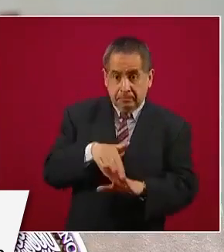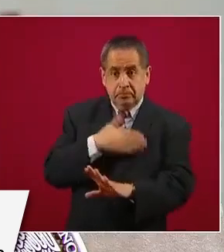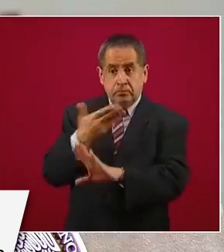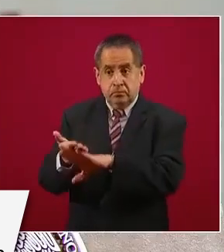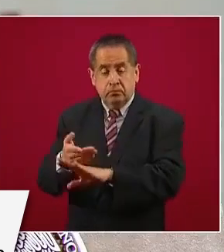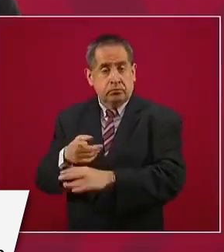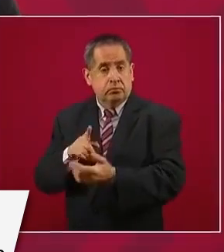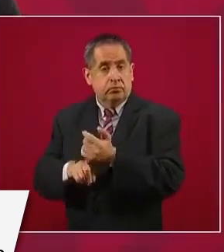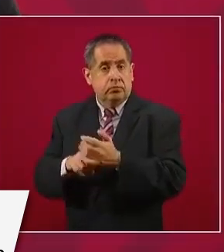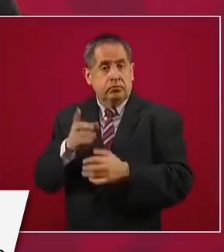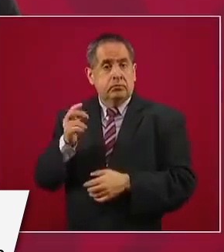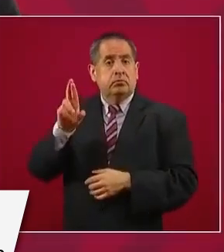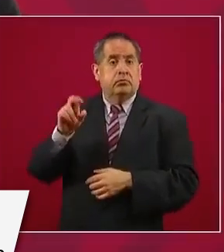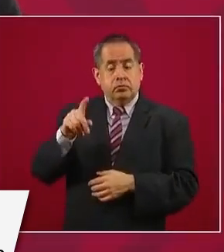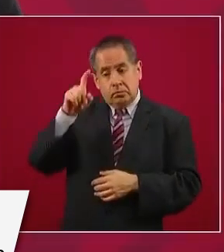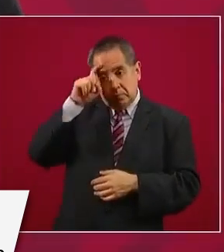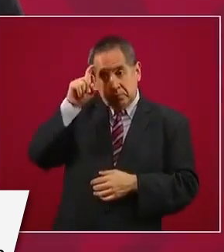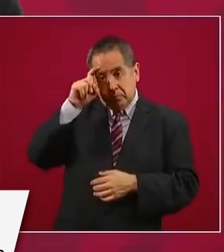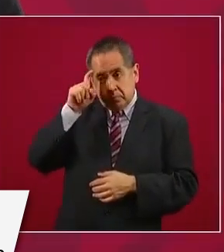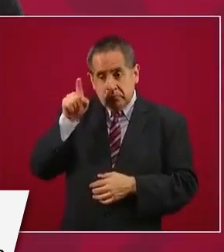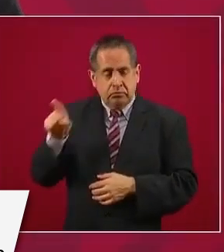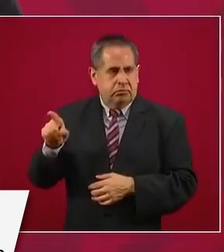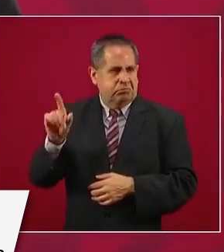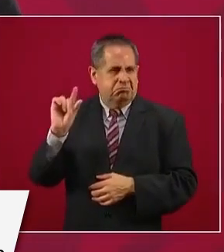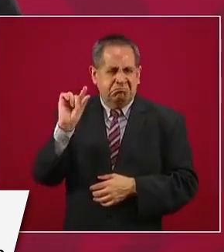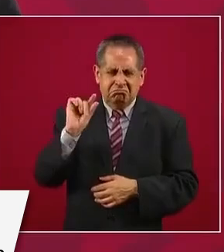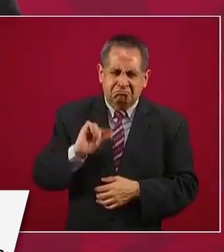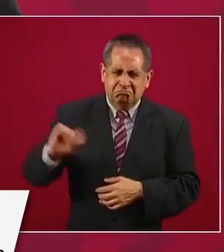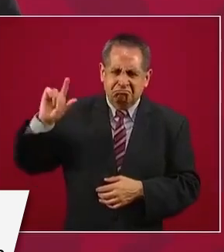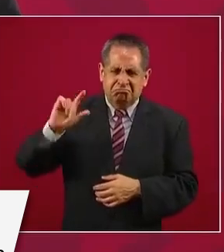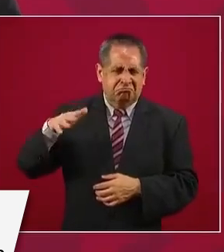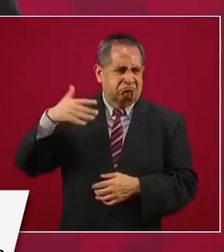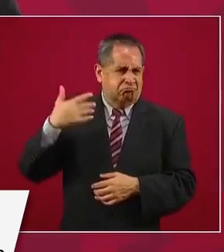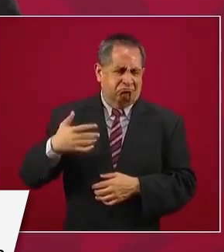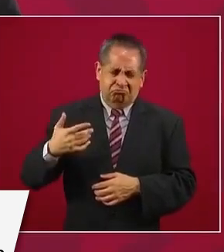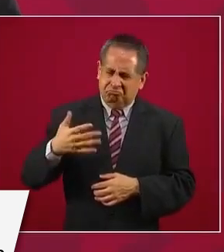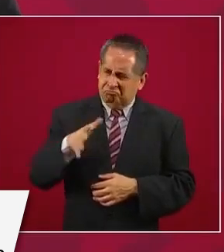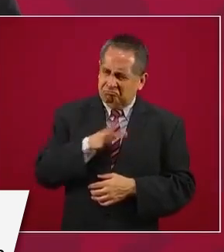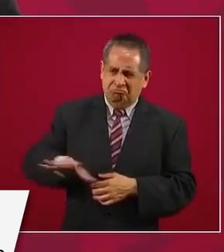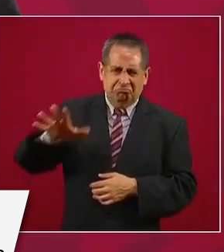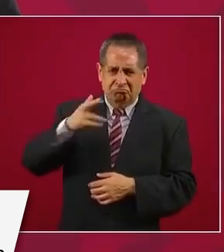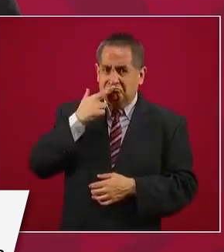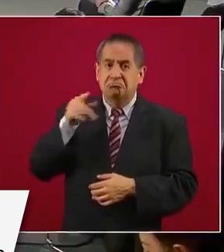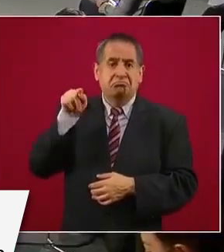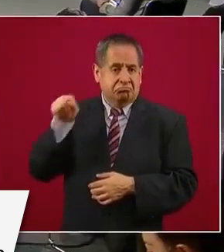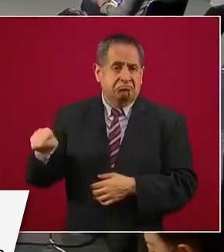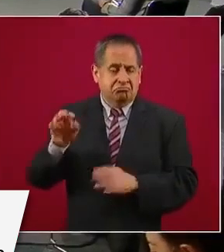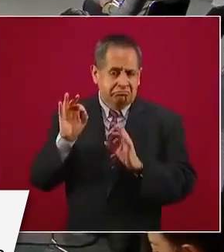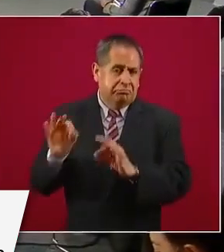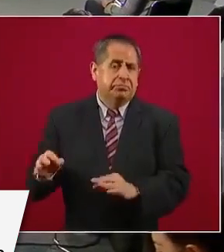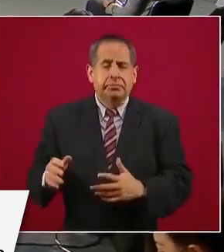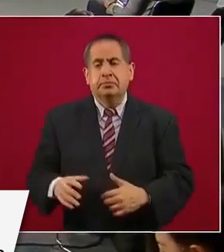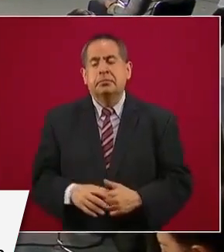contra el doctor Hugo López Gatell, que es un profesional de primer orden.